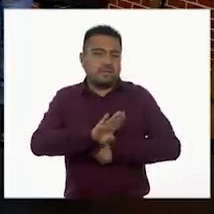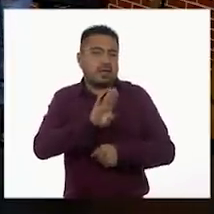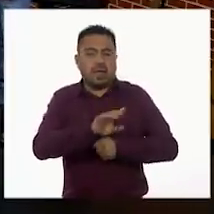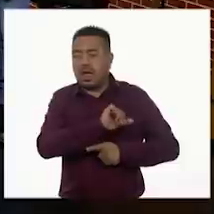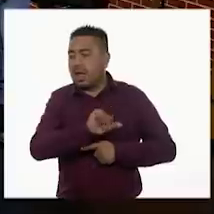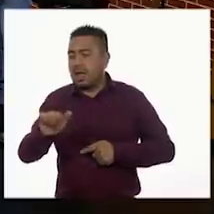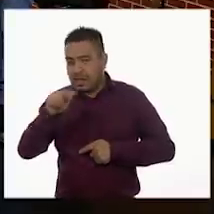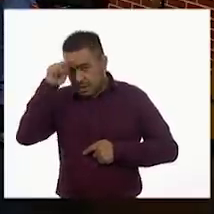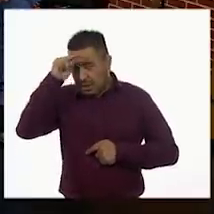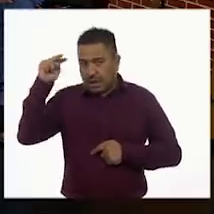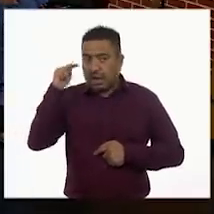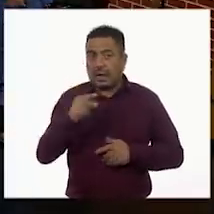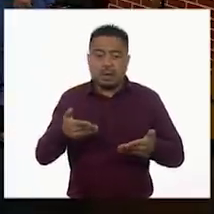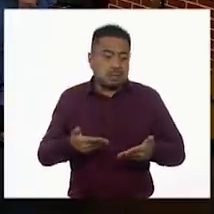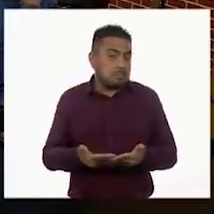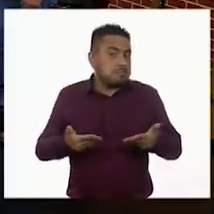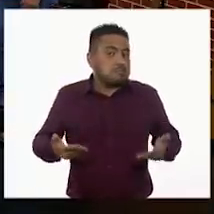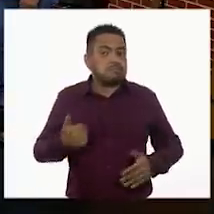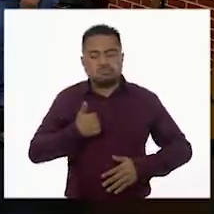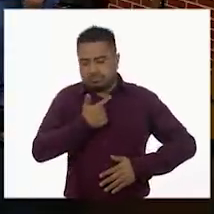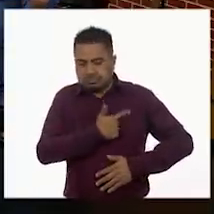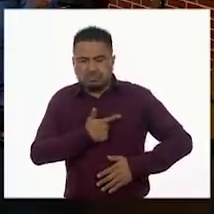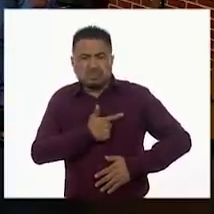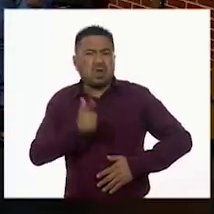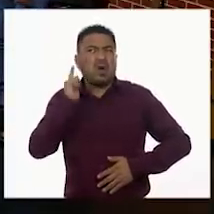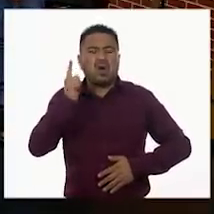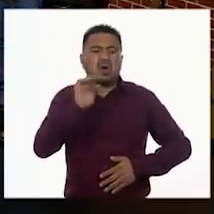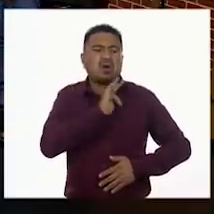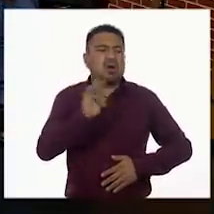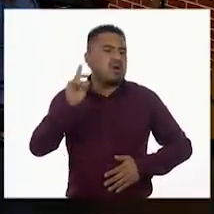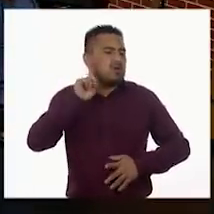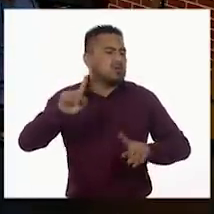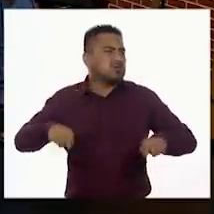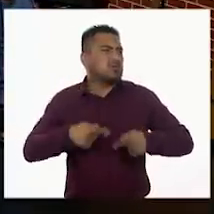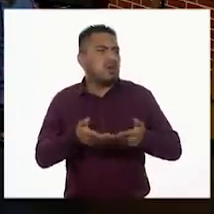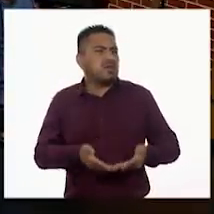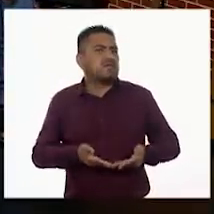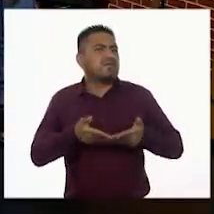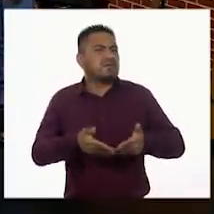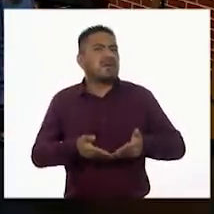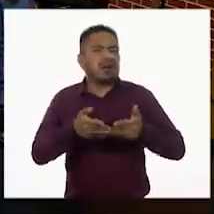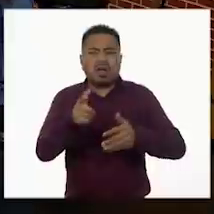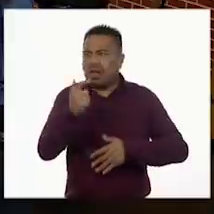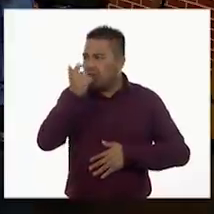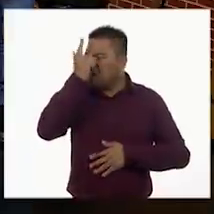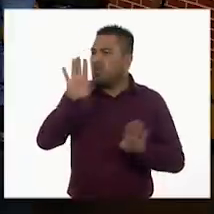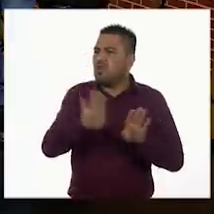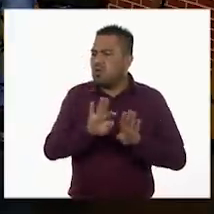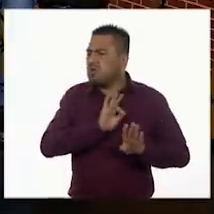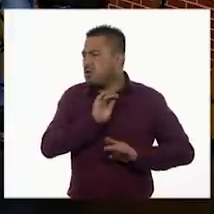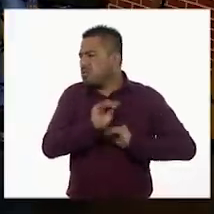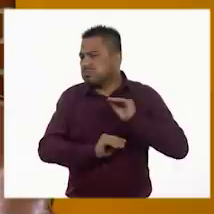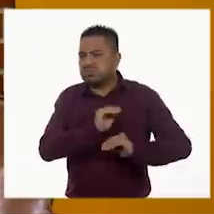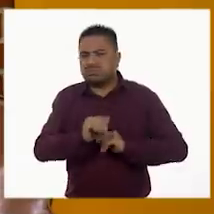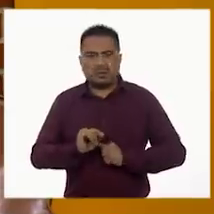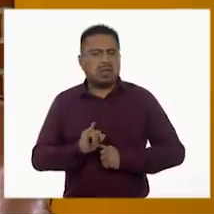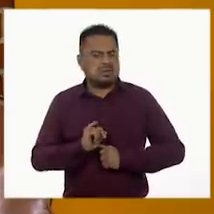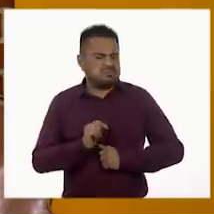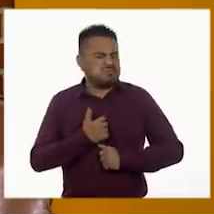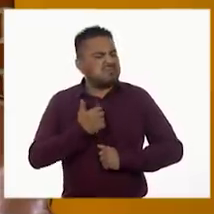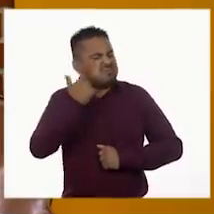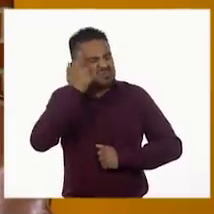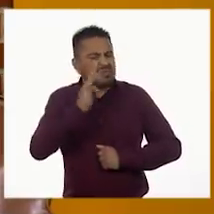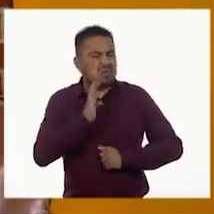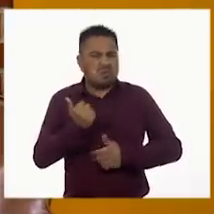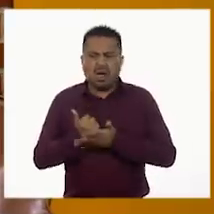hacia México. Entonces, me gustaría conseguir hacer un sonido de barco. ¿Se les ocurre cómo lo podemos hacer? Sí, yo